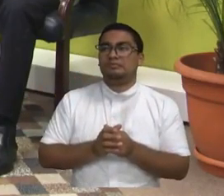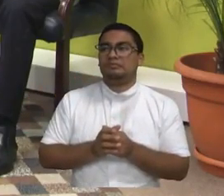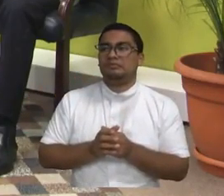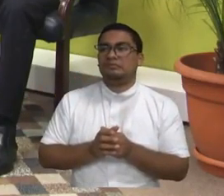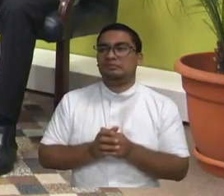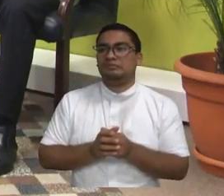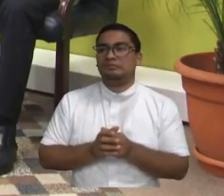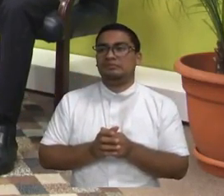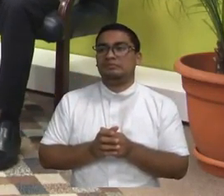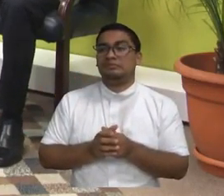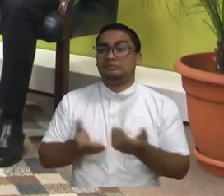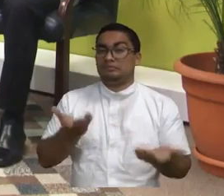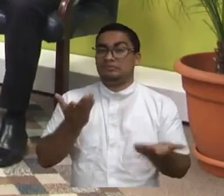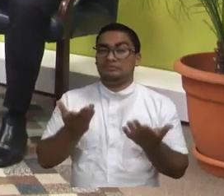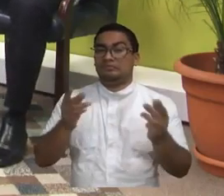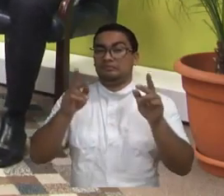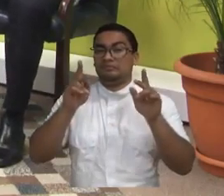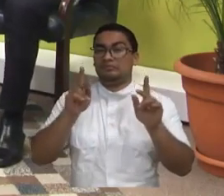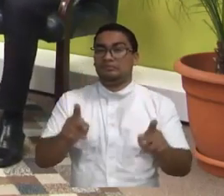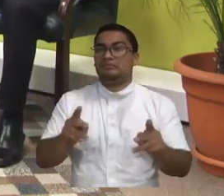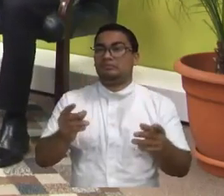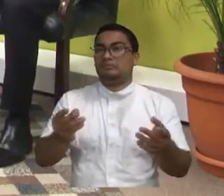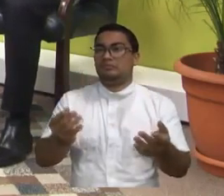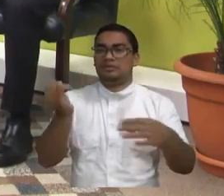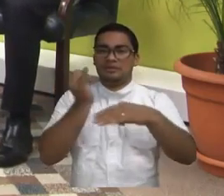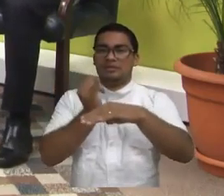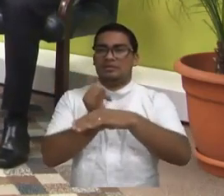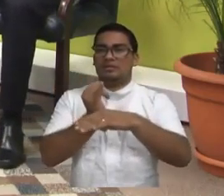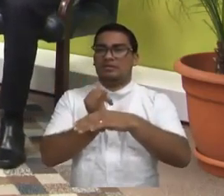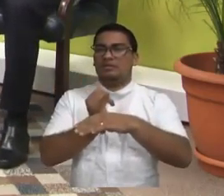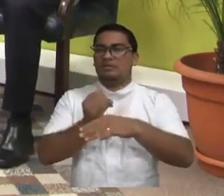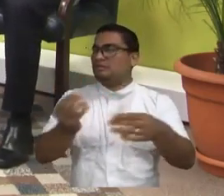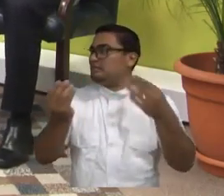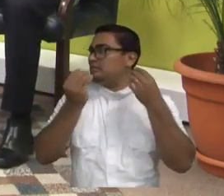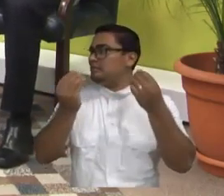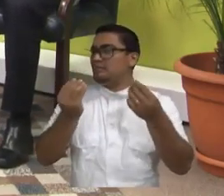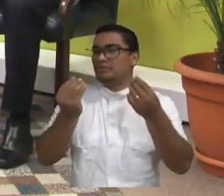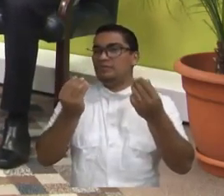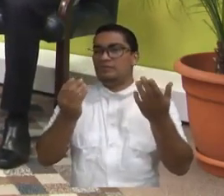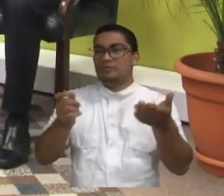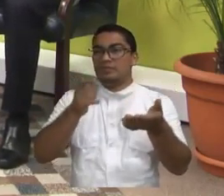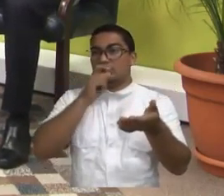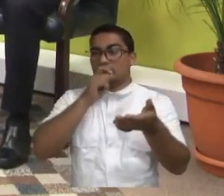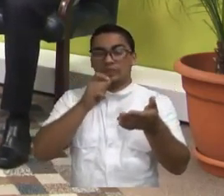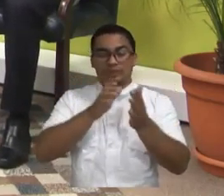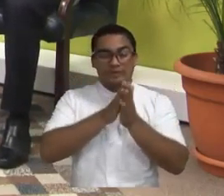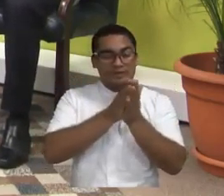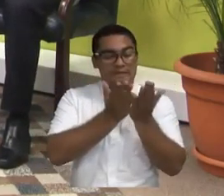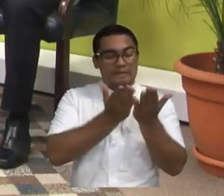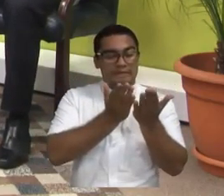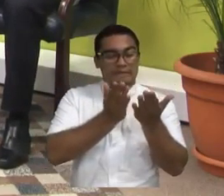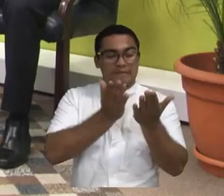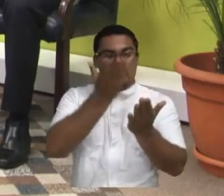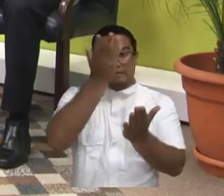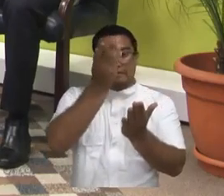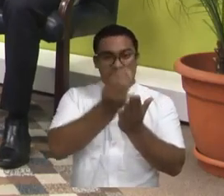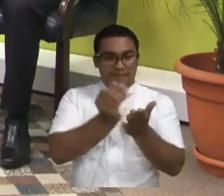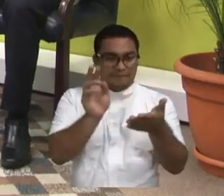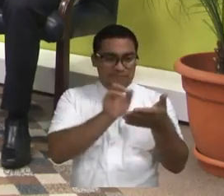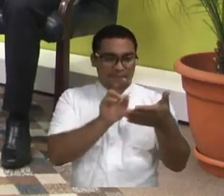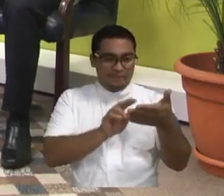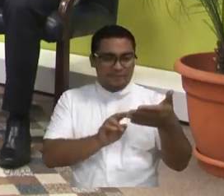estos pacientes. Imagínese que es una persona muy religiosa, que ha leído todos los libros del Génesis, el